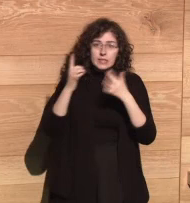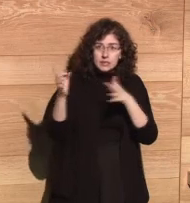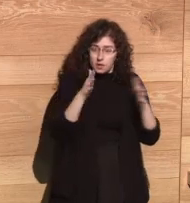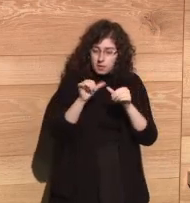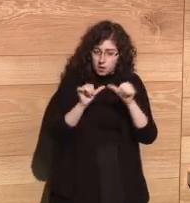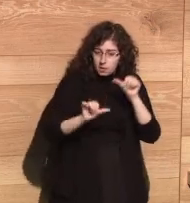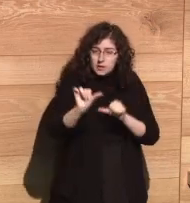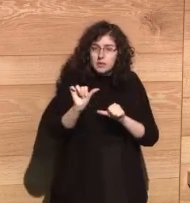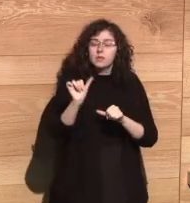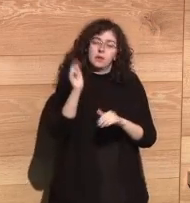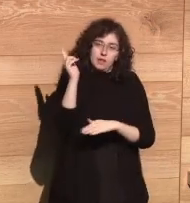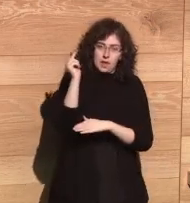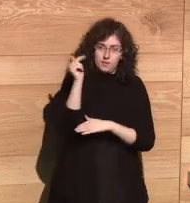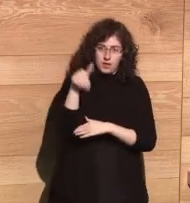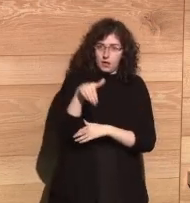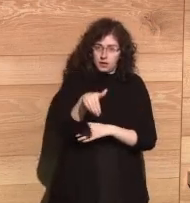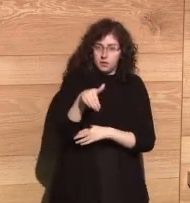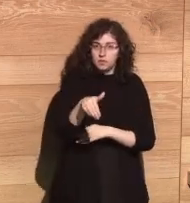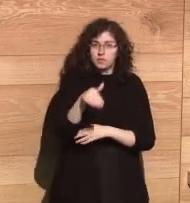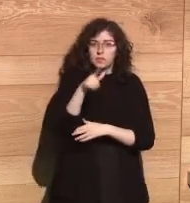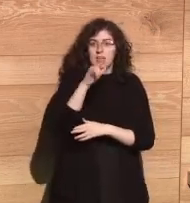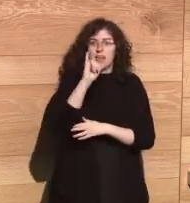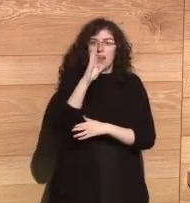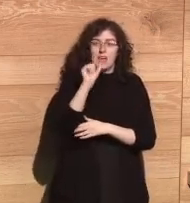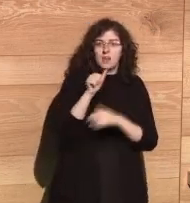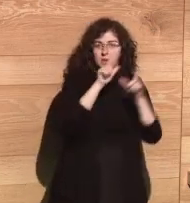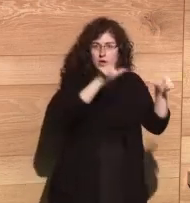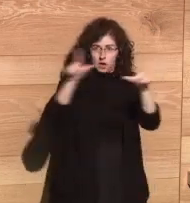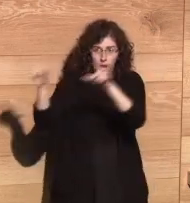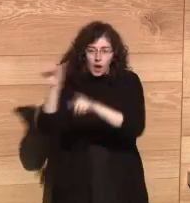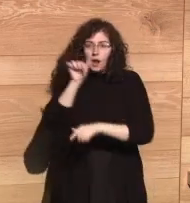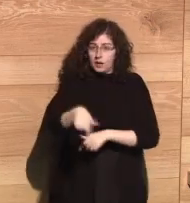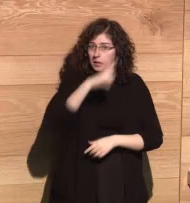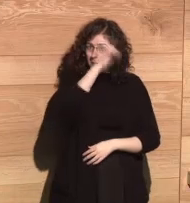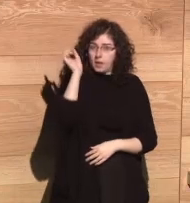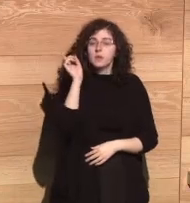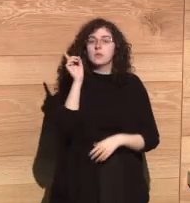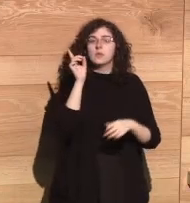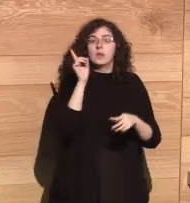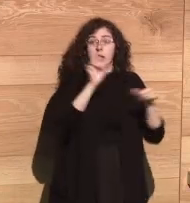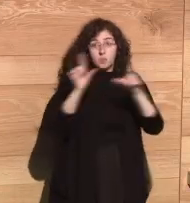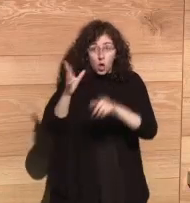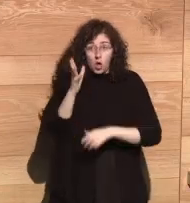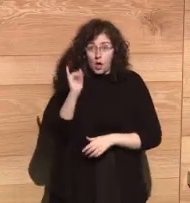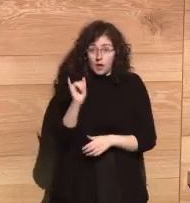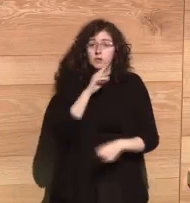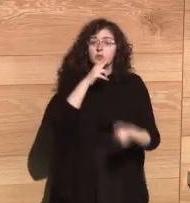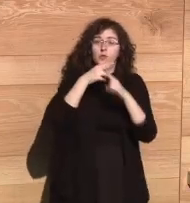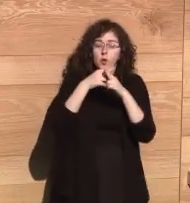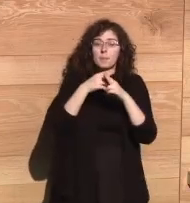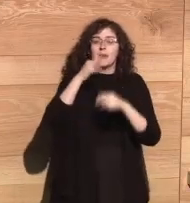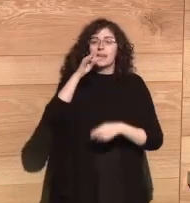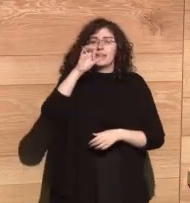decir, a partir del viernes, tendremos en nuestra Leica Gallery Madrid, Ortega y Gasset 34, una exposición denominada